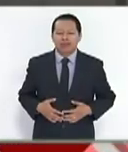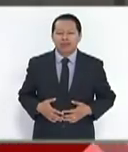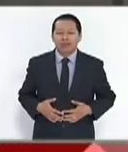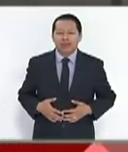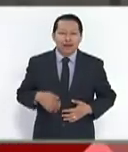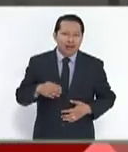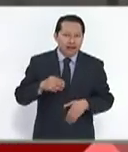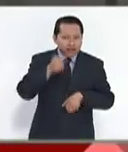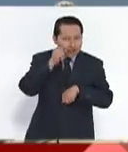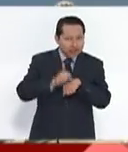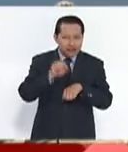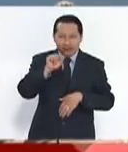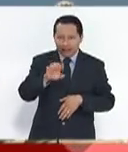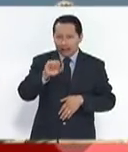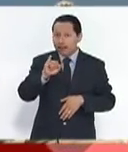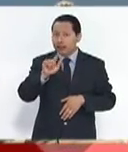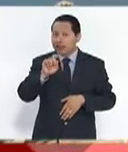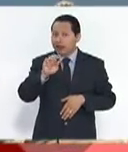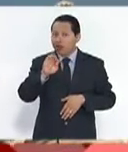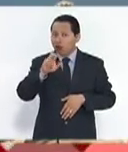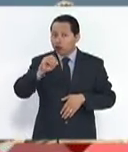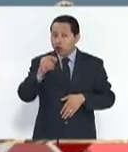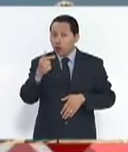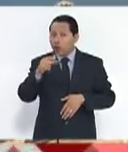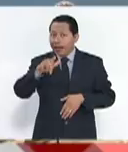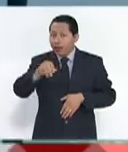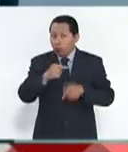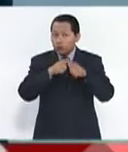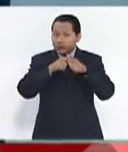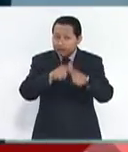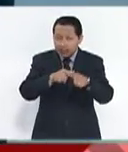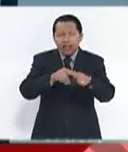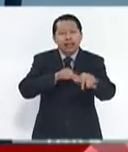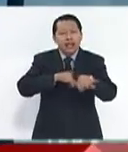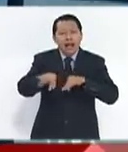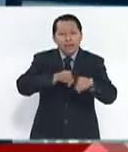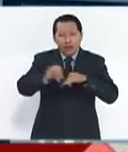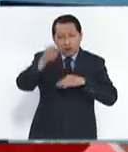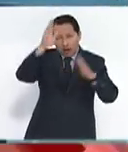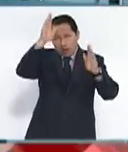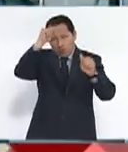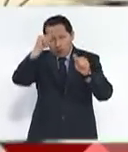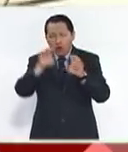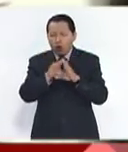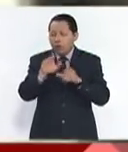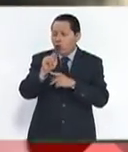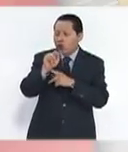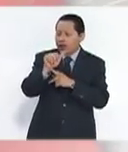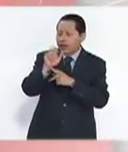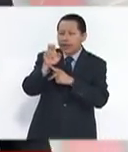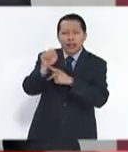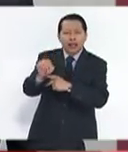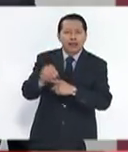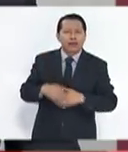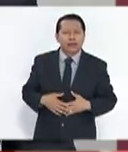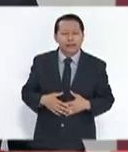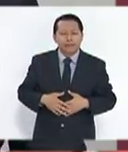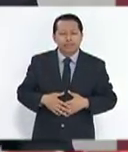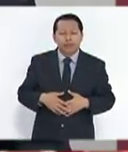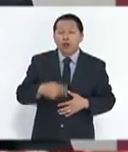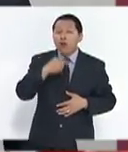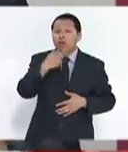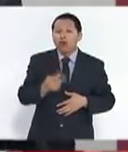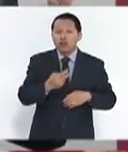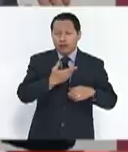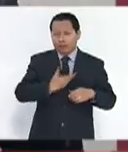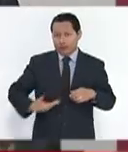El secretario de Economía, Ildefonso Guajardo, aseguró que continuarán los trabajos para lograr un acuerdo de principio del Telecán. El vocero